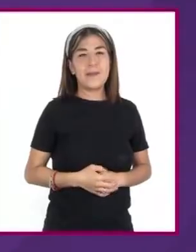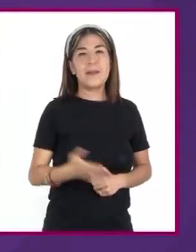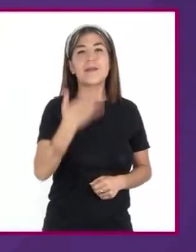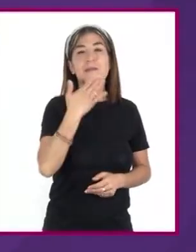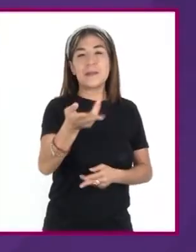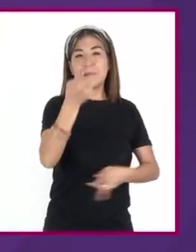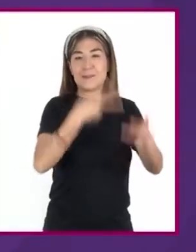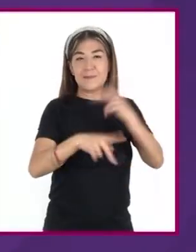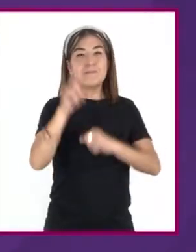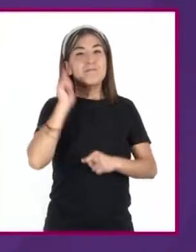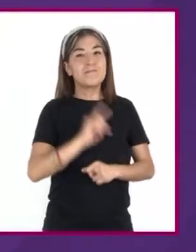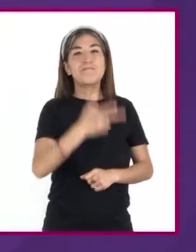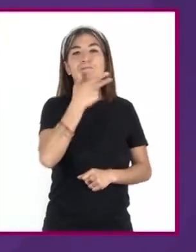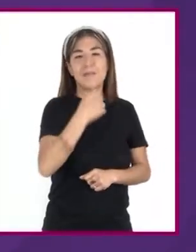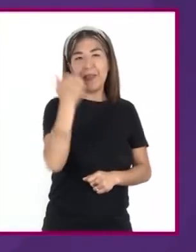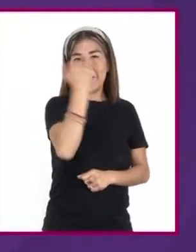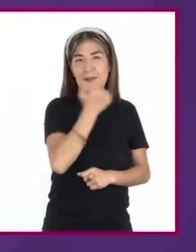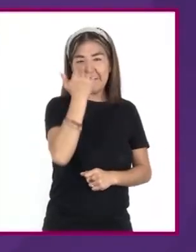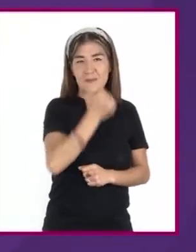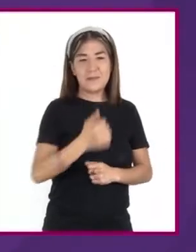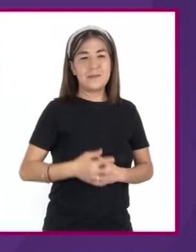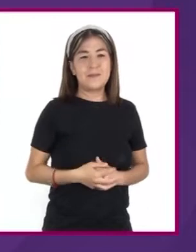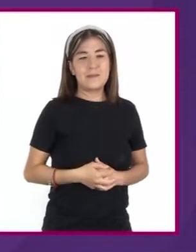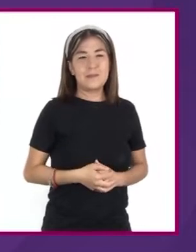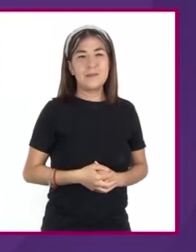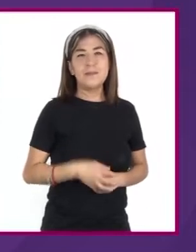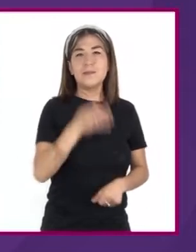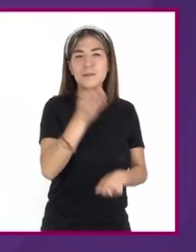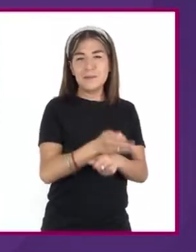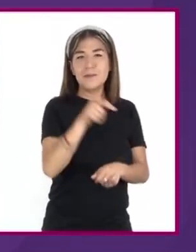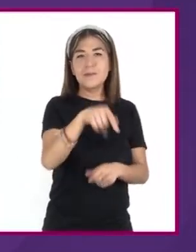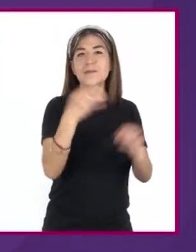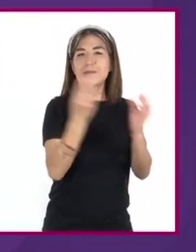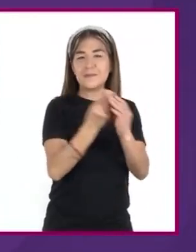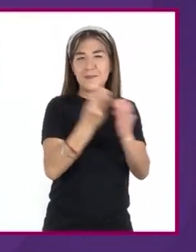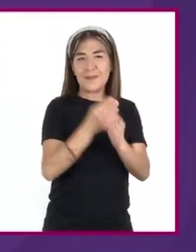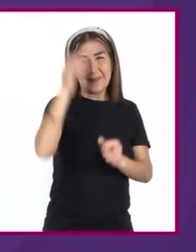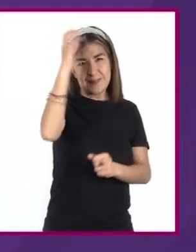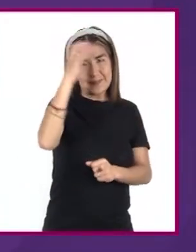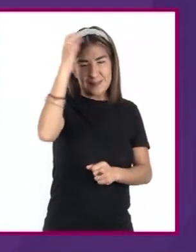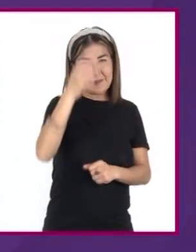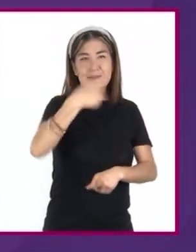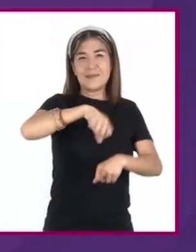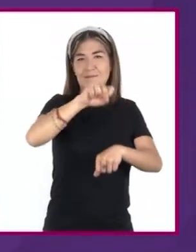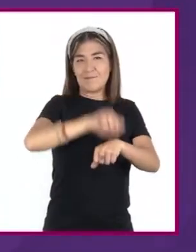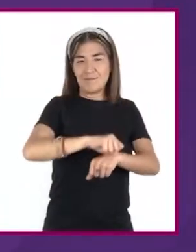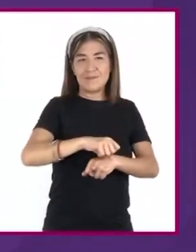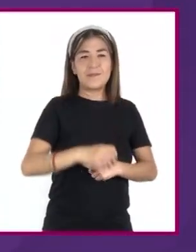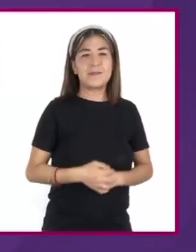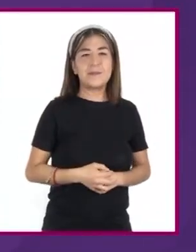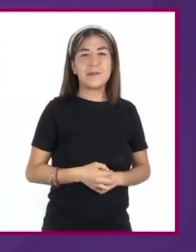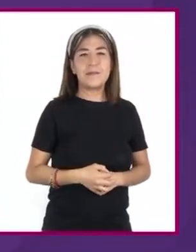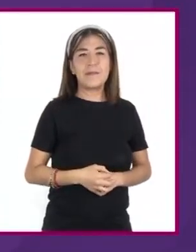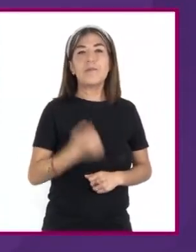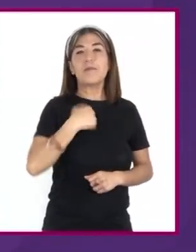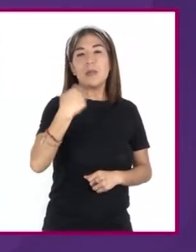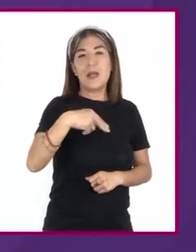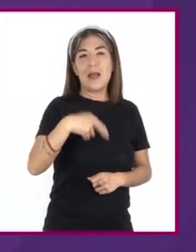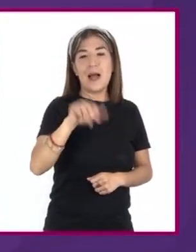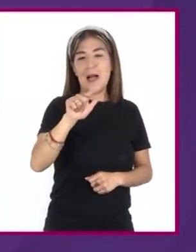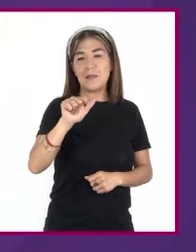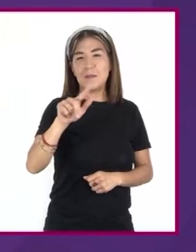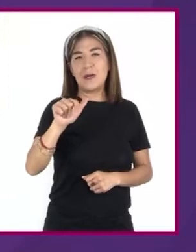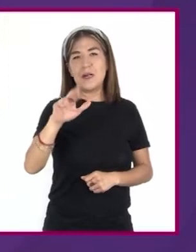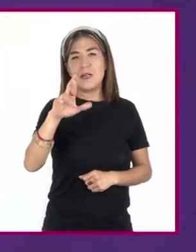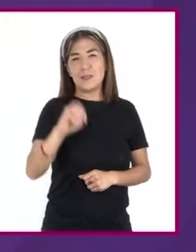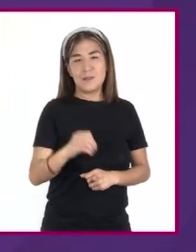Bienvenidos y bienvenidas, alumnos y alumnas, a esta Semana de la Ciencia. Mi nombre es Álvaro Fernando Calderón